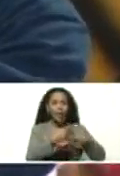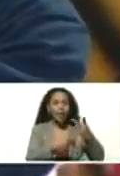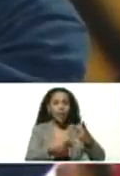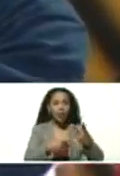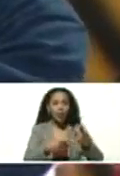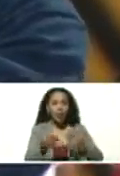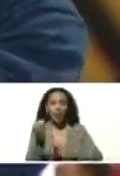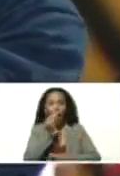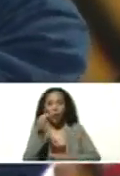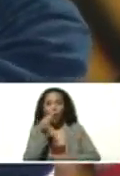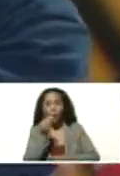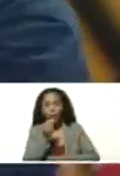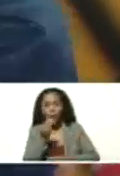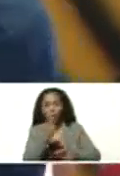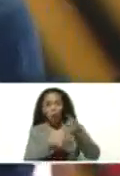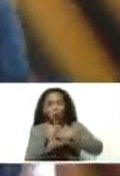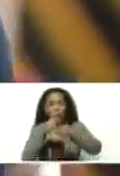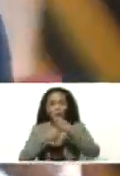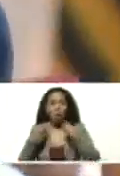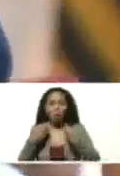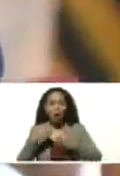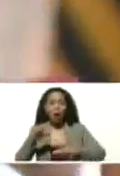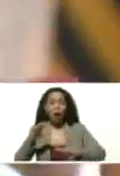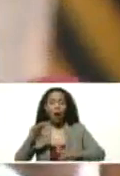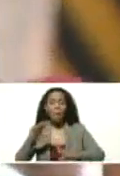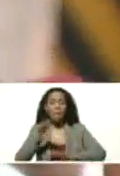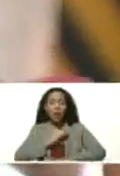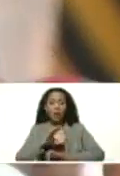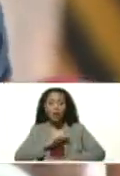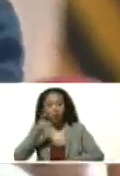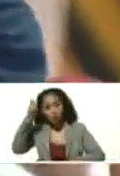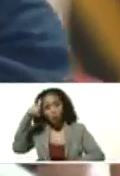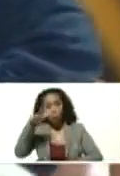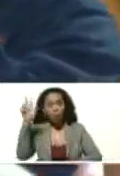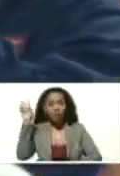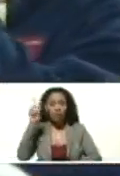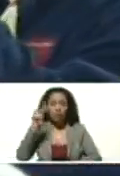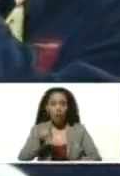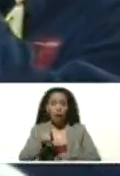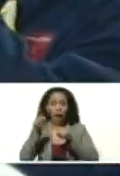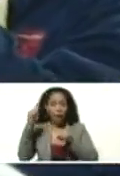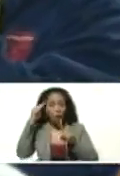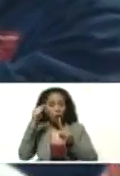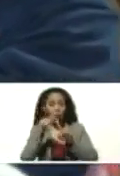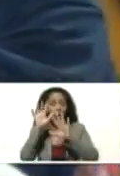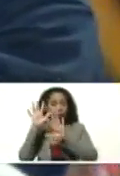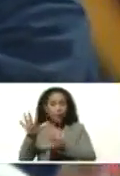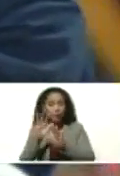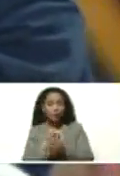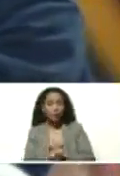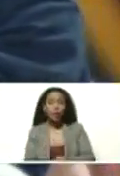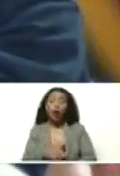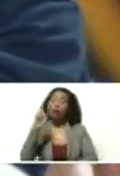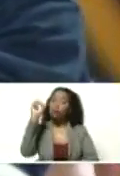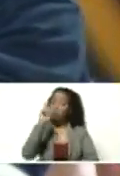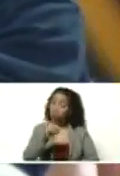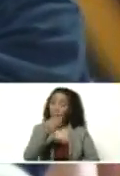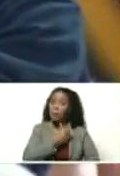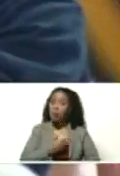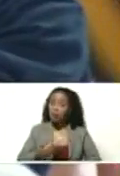abastecimiento y comercialización para satisfacer las necesidades del pueblo venezolano. Eso es el objetivo. También, presidente,